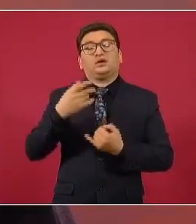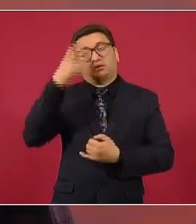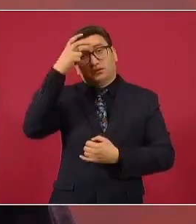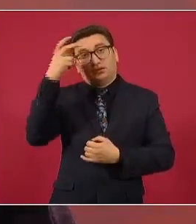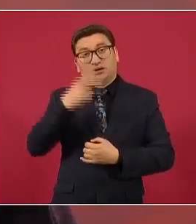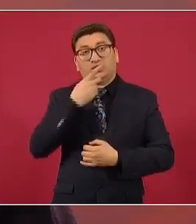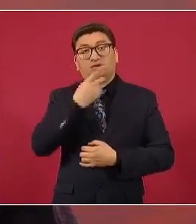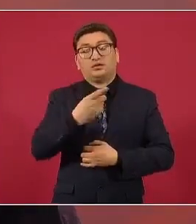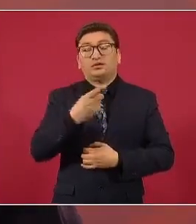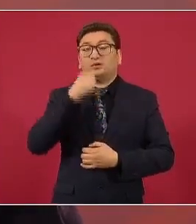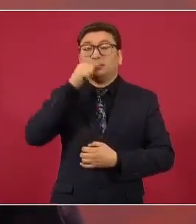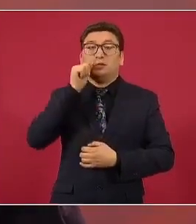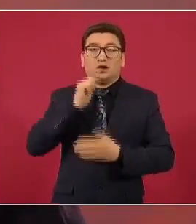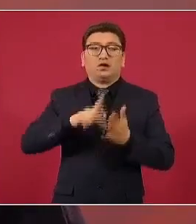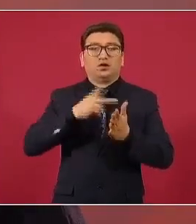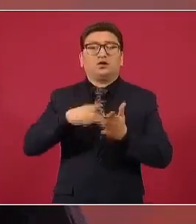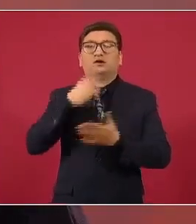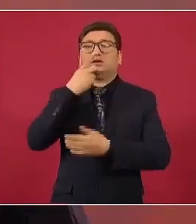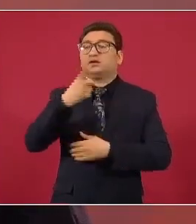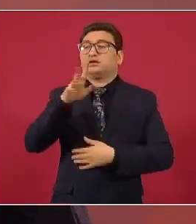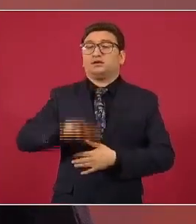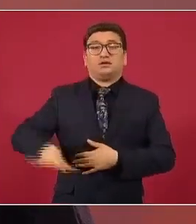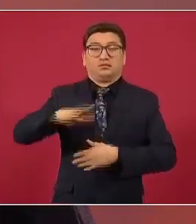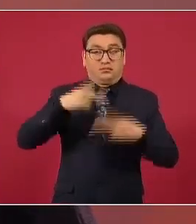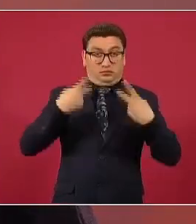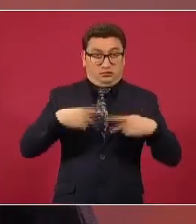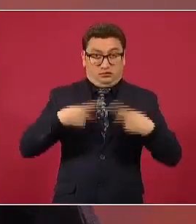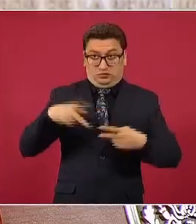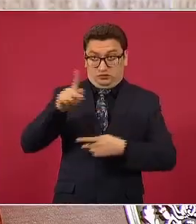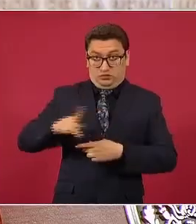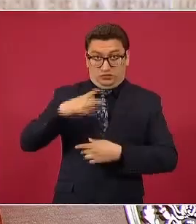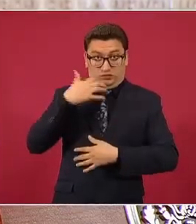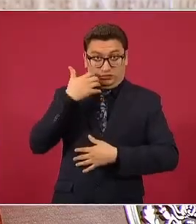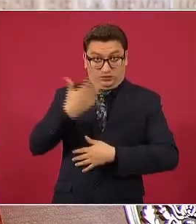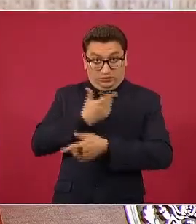que quiere ser libre lo será.